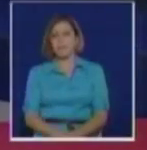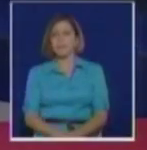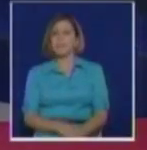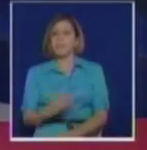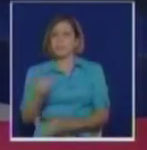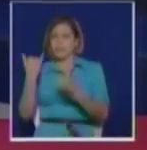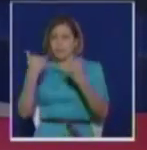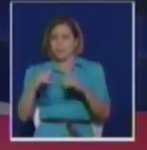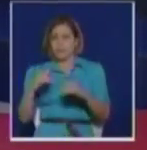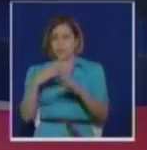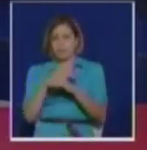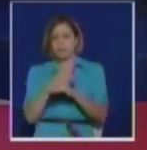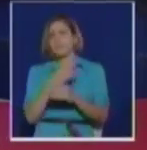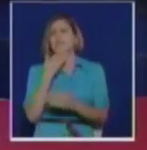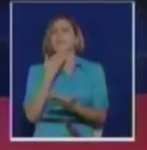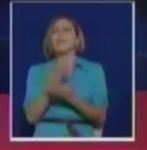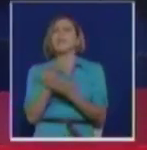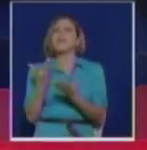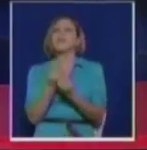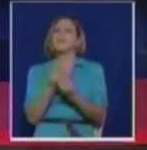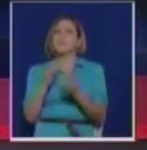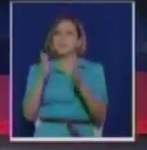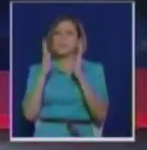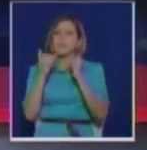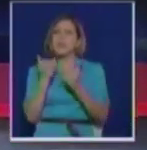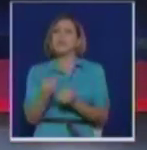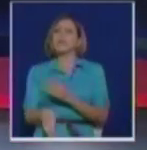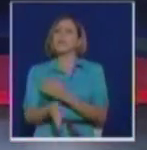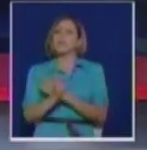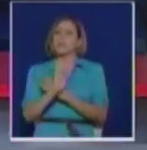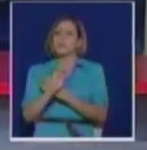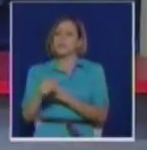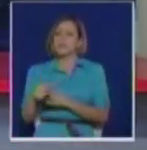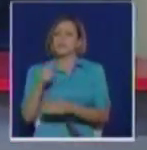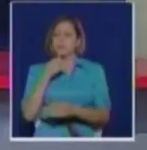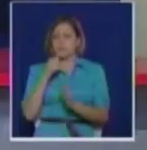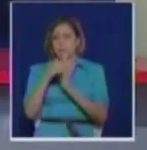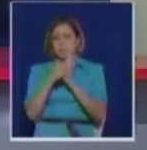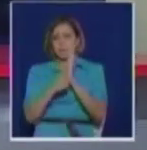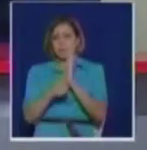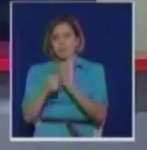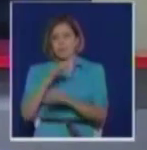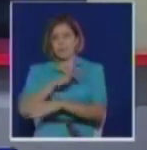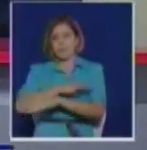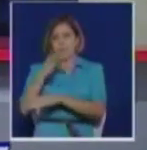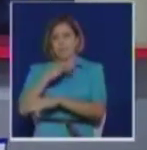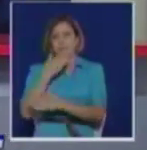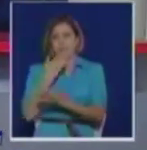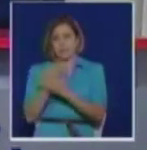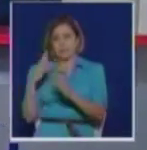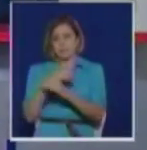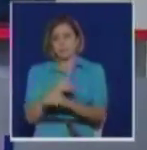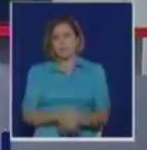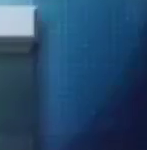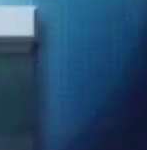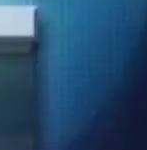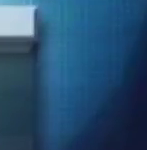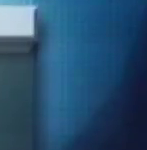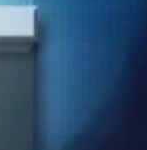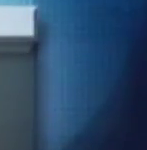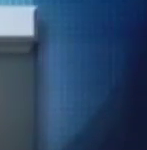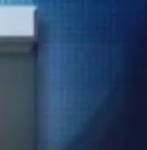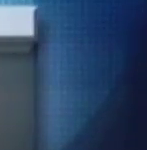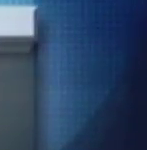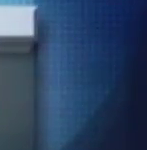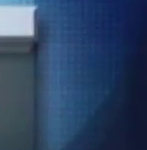Así llegamos al final de nuestra emisión. Gracias por preferirnos. Continúen con la programación de Telepacífico, el canal del Sol. Una feliz noche para todos.